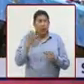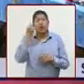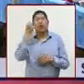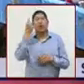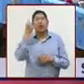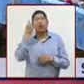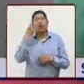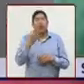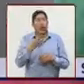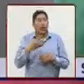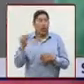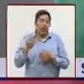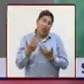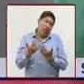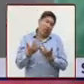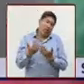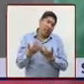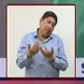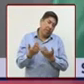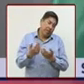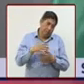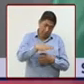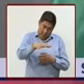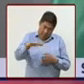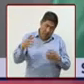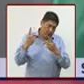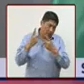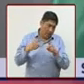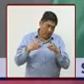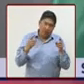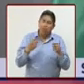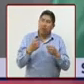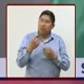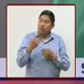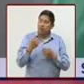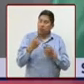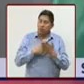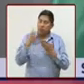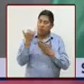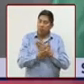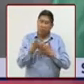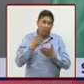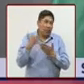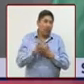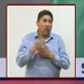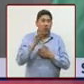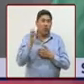y el monto que estaría en tratamiento en la Asamblea Legislativa alcanzaría a más de